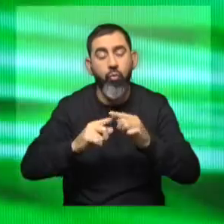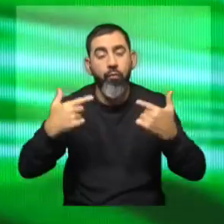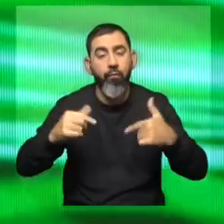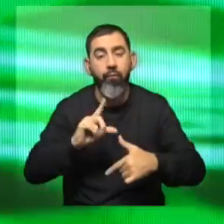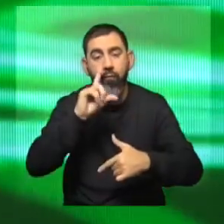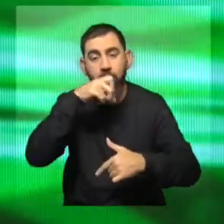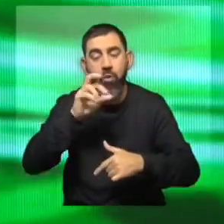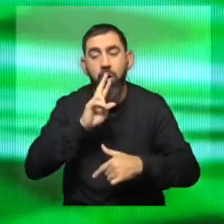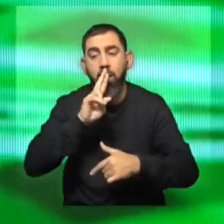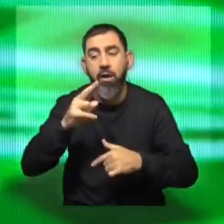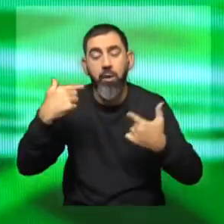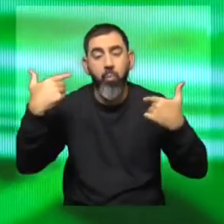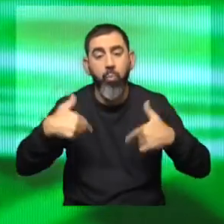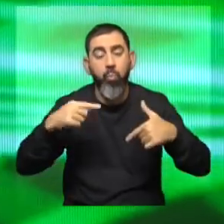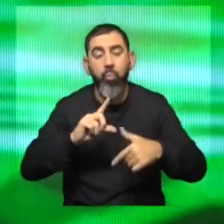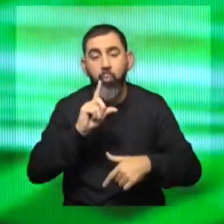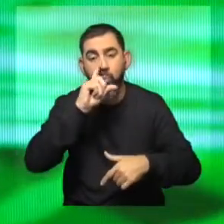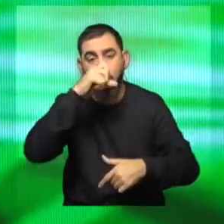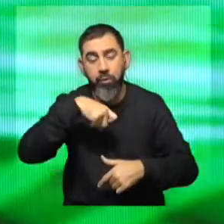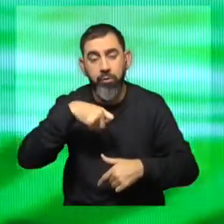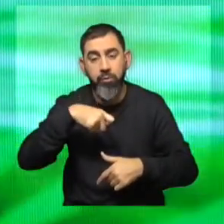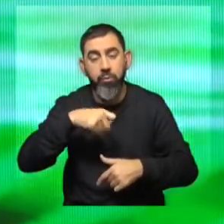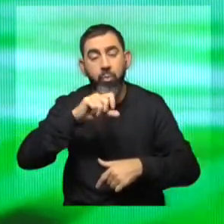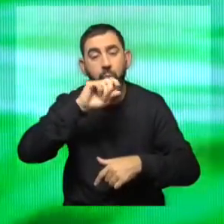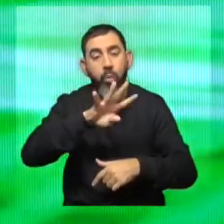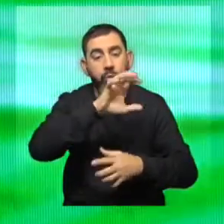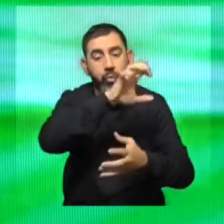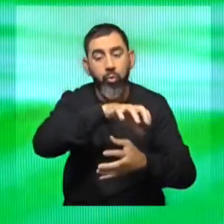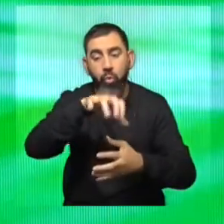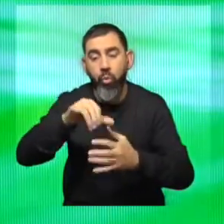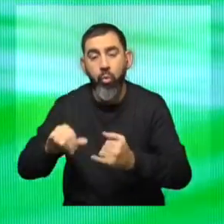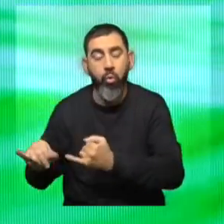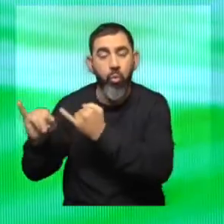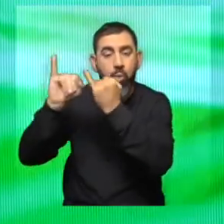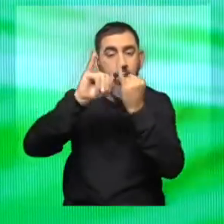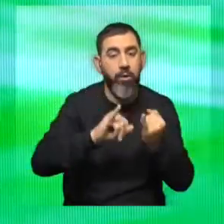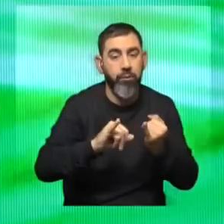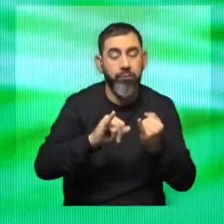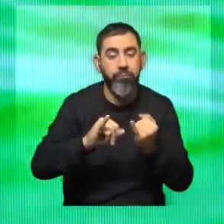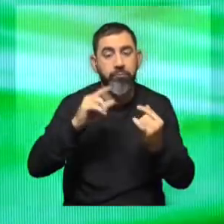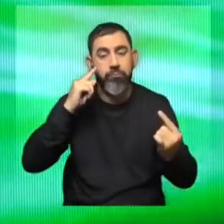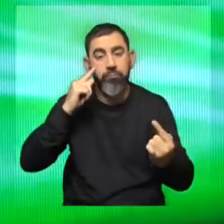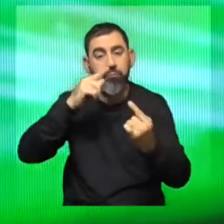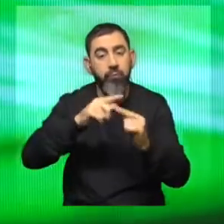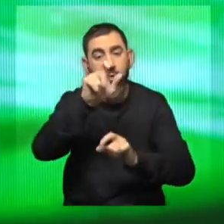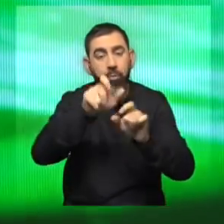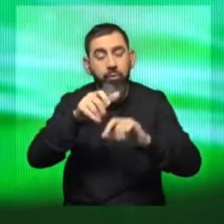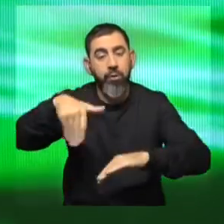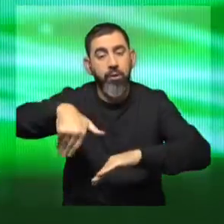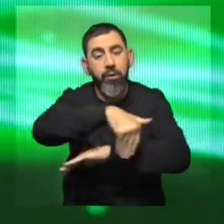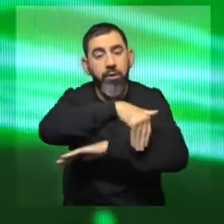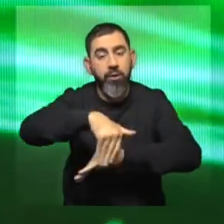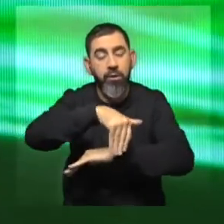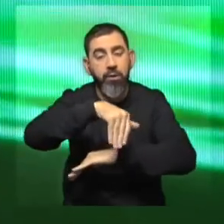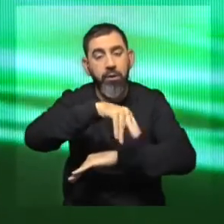sistema de respuestas que tiene la intendencia de Montevideo con cuatro centros diurnos este justamente orientados para personas en situación de calle